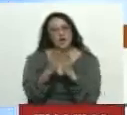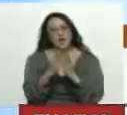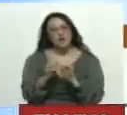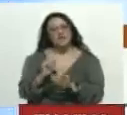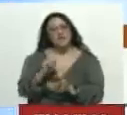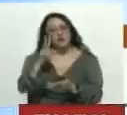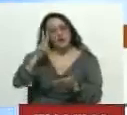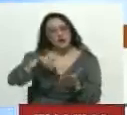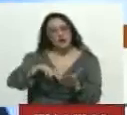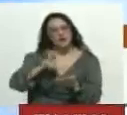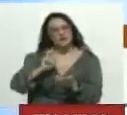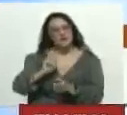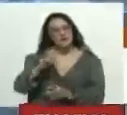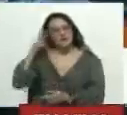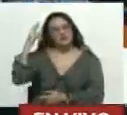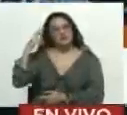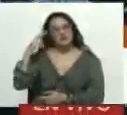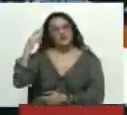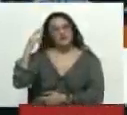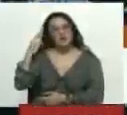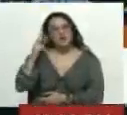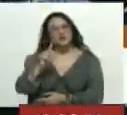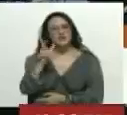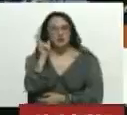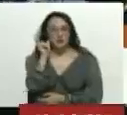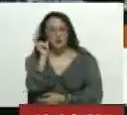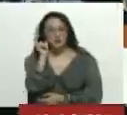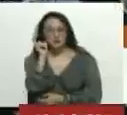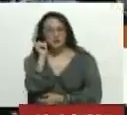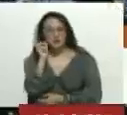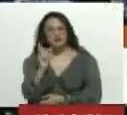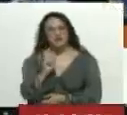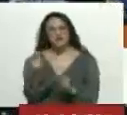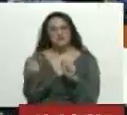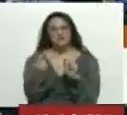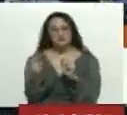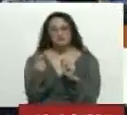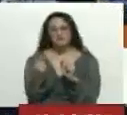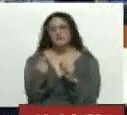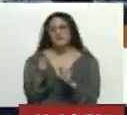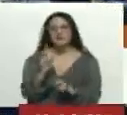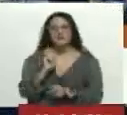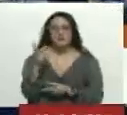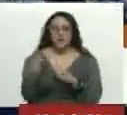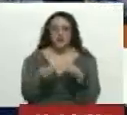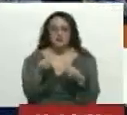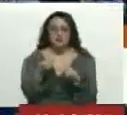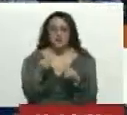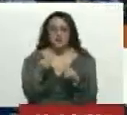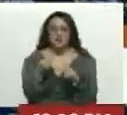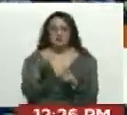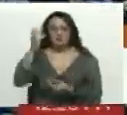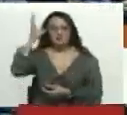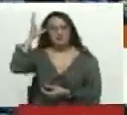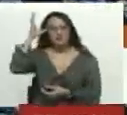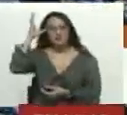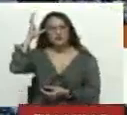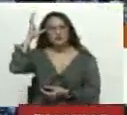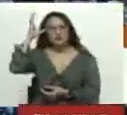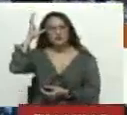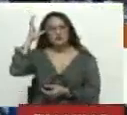hay que reflexionar hay que escucharnos tenemos que debatir tenemos que construir conocimiento de acuerdo